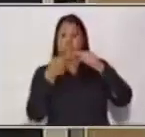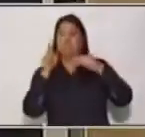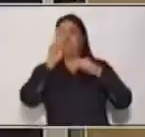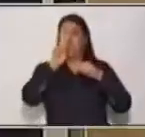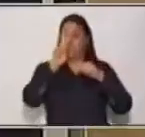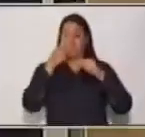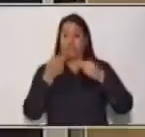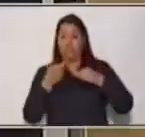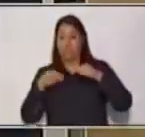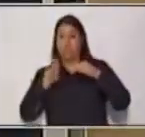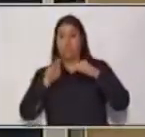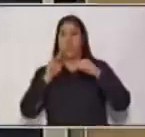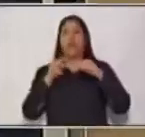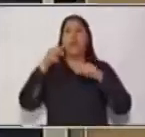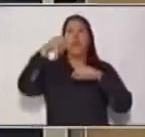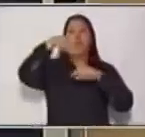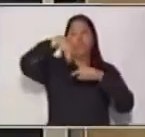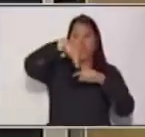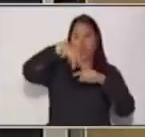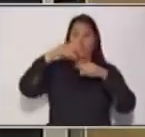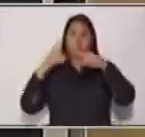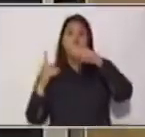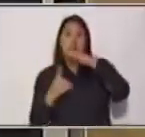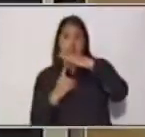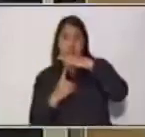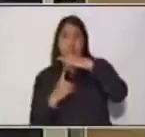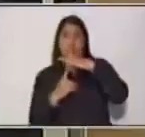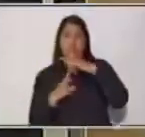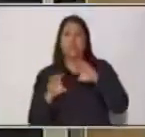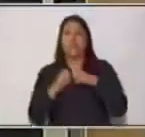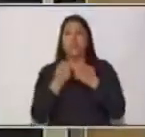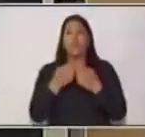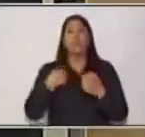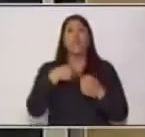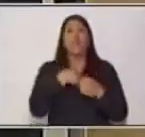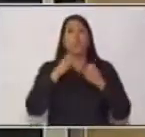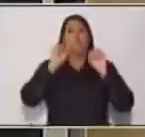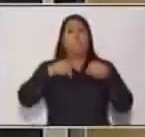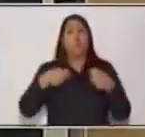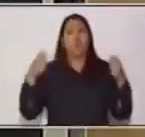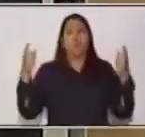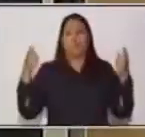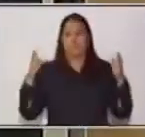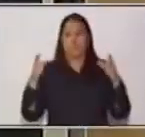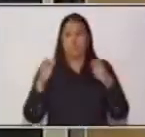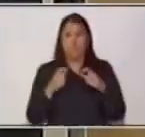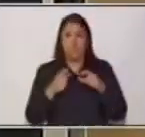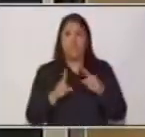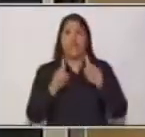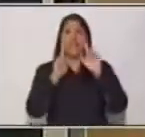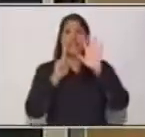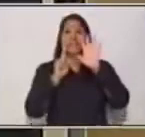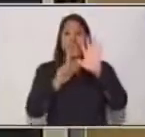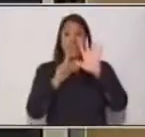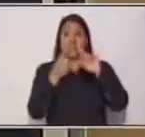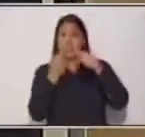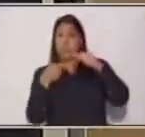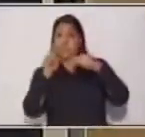denominador. Si podemos simplificarlo, lo hacemos. 6 al cuadrado sabemos que